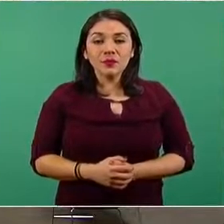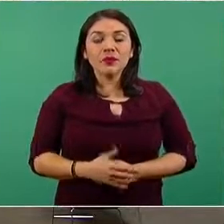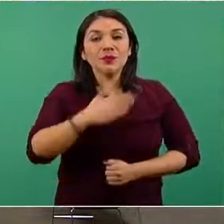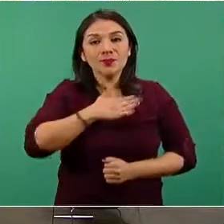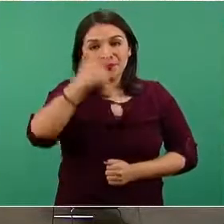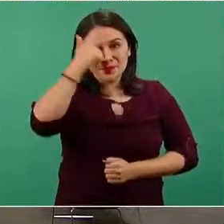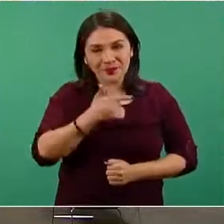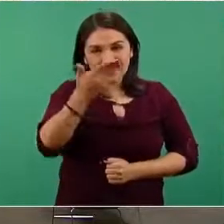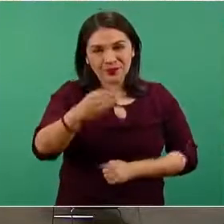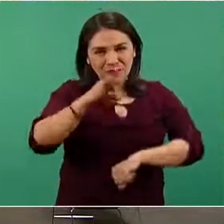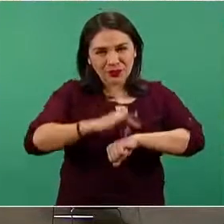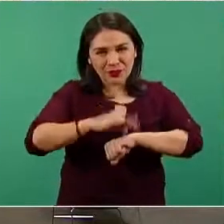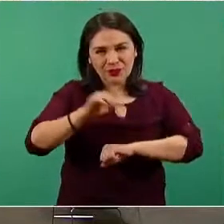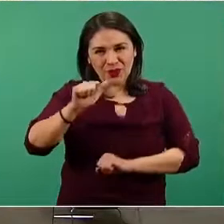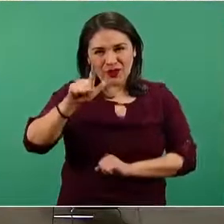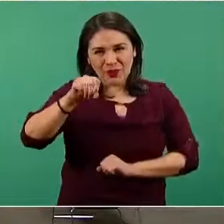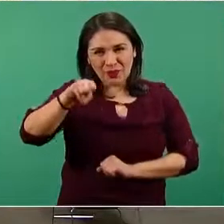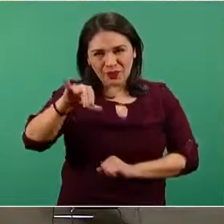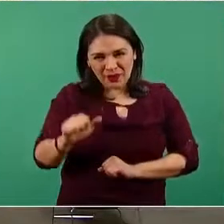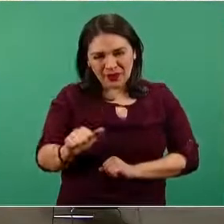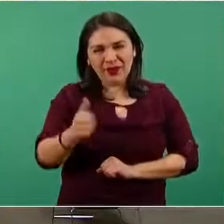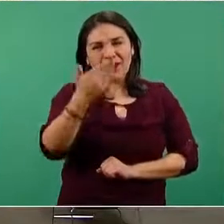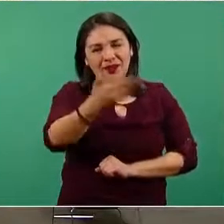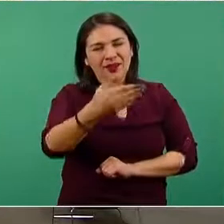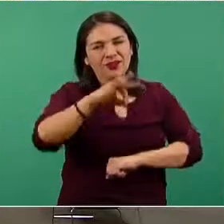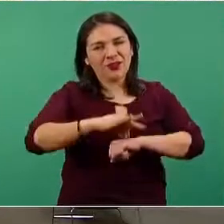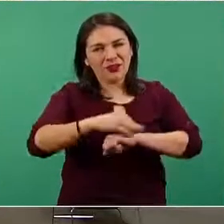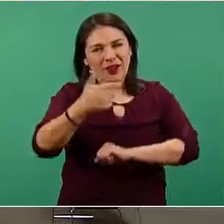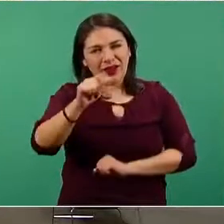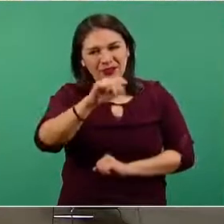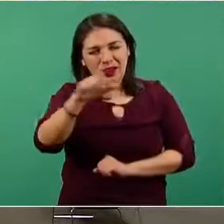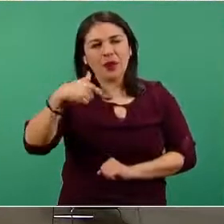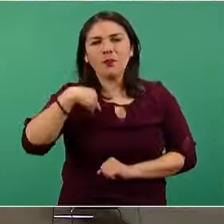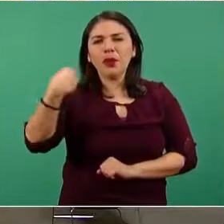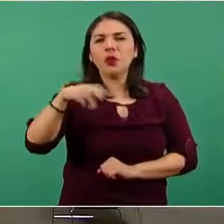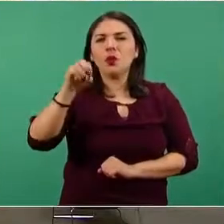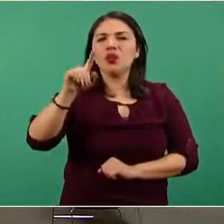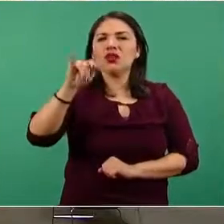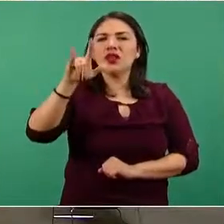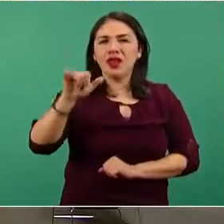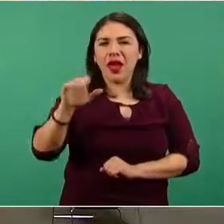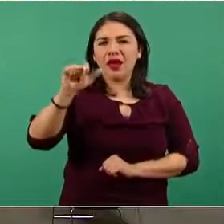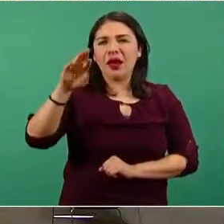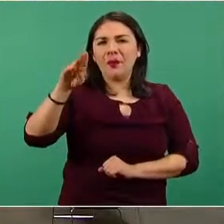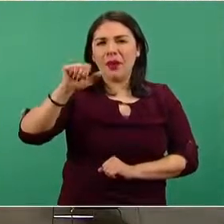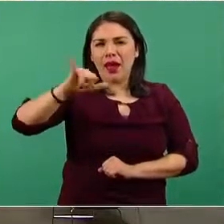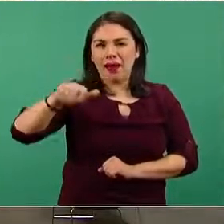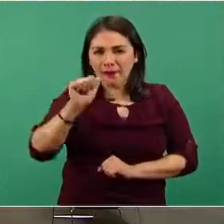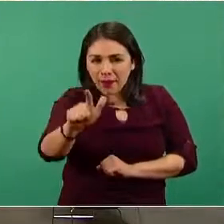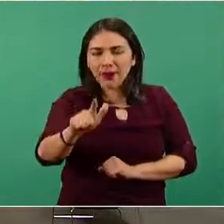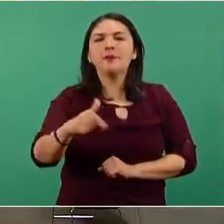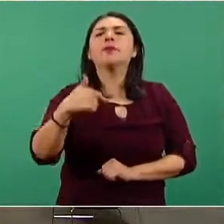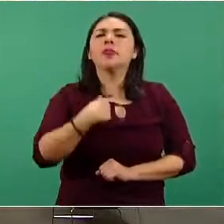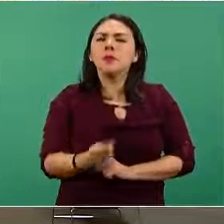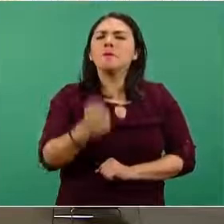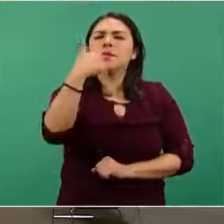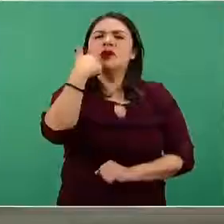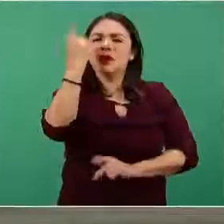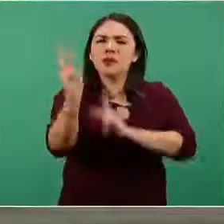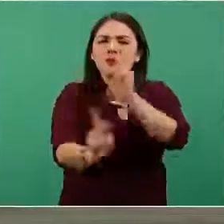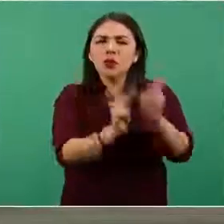Buenas noches, doctora Lomía, secretario López-Gatell. Otilia Carvajal de La Razón. Primero